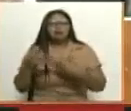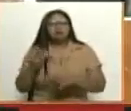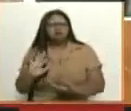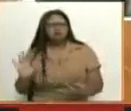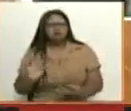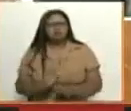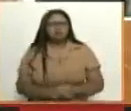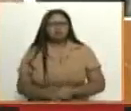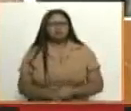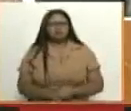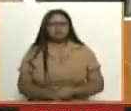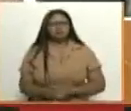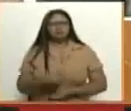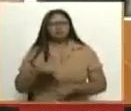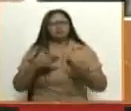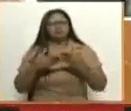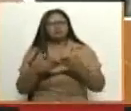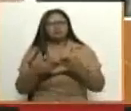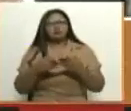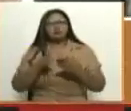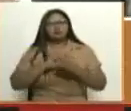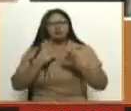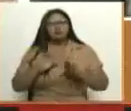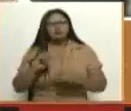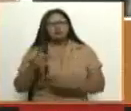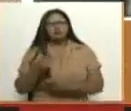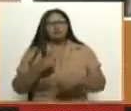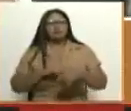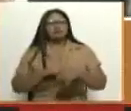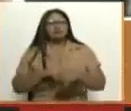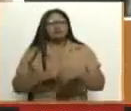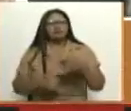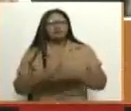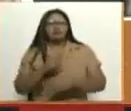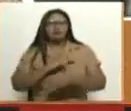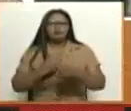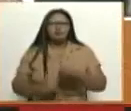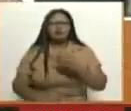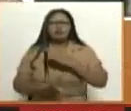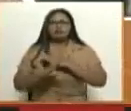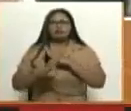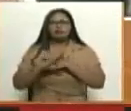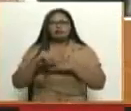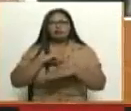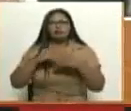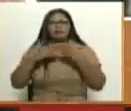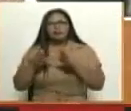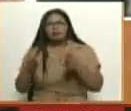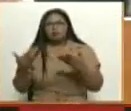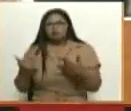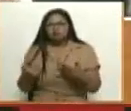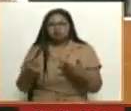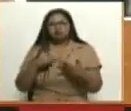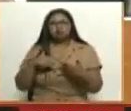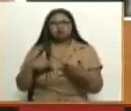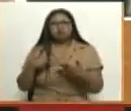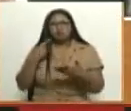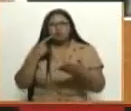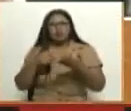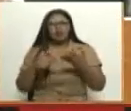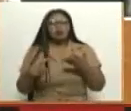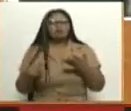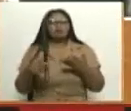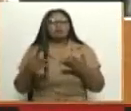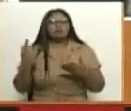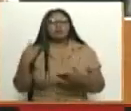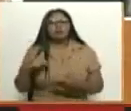es que durante las primeras etapas, y la etapa más fuerte del bloqueo, cuando no nos permitían importar los insumos